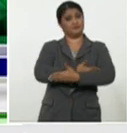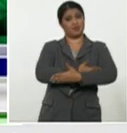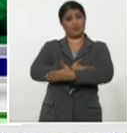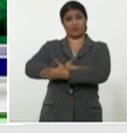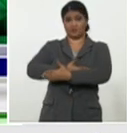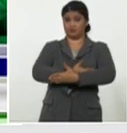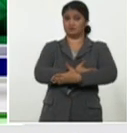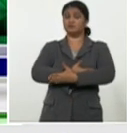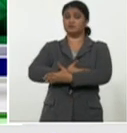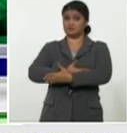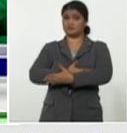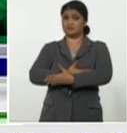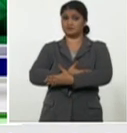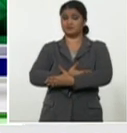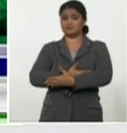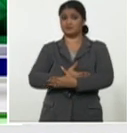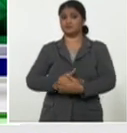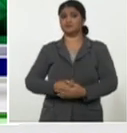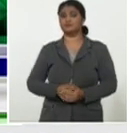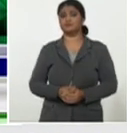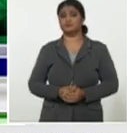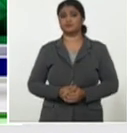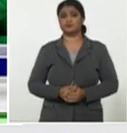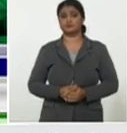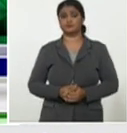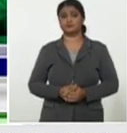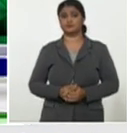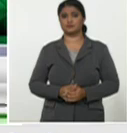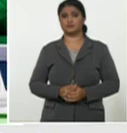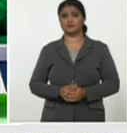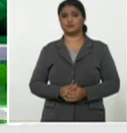lactantes prácticamente menores de 18 años.